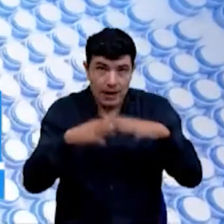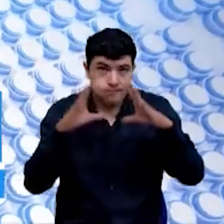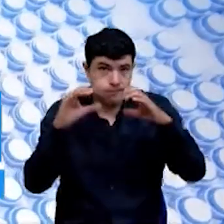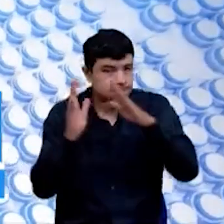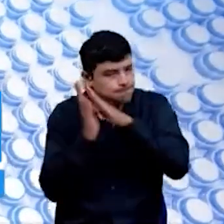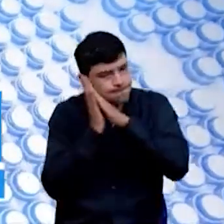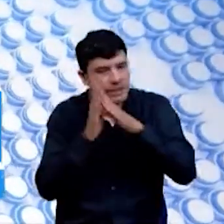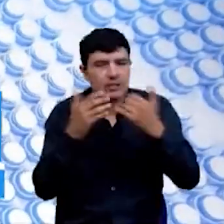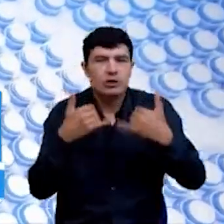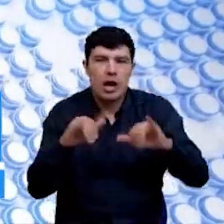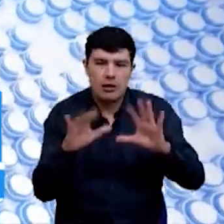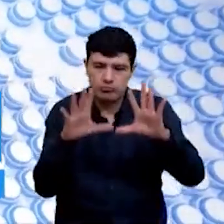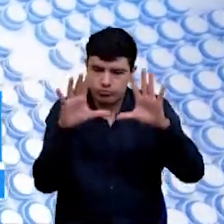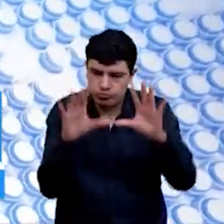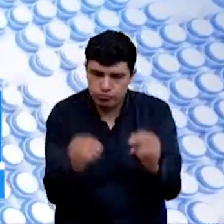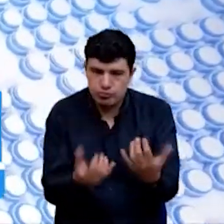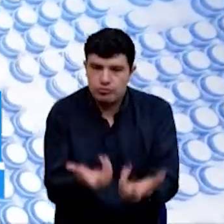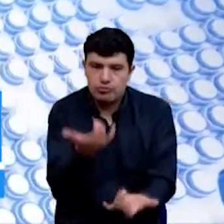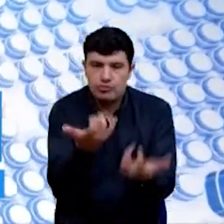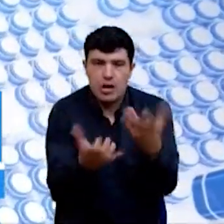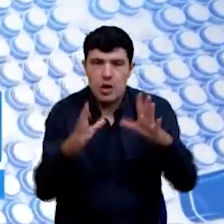también por las autoridades.